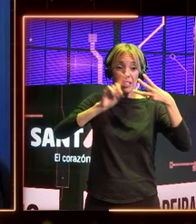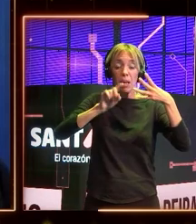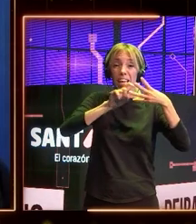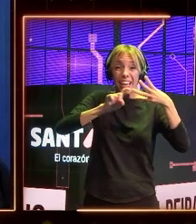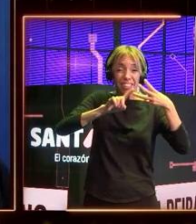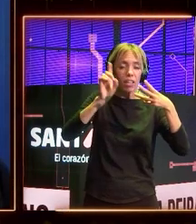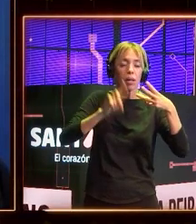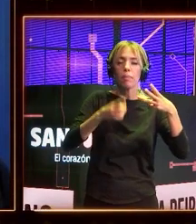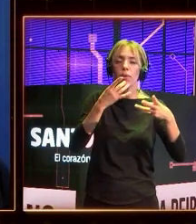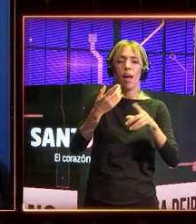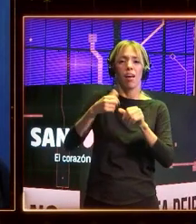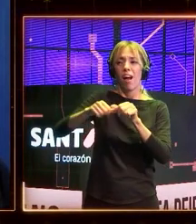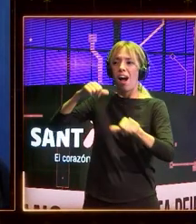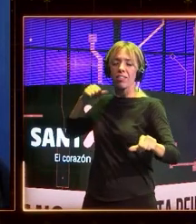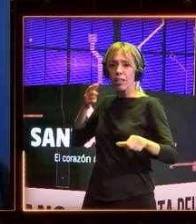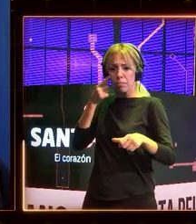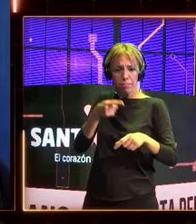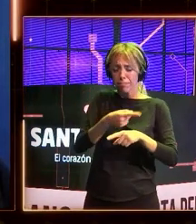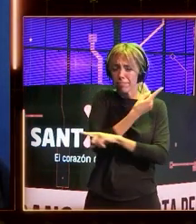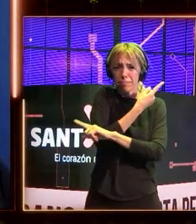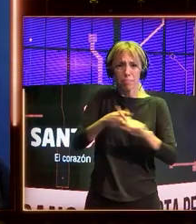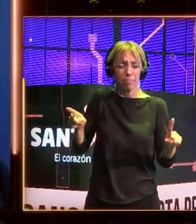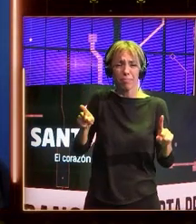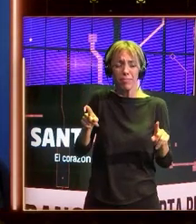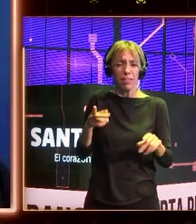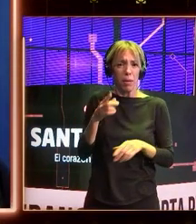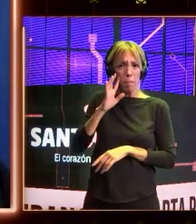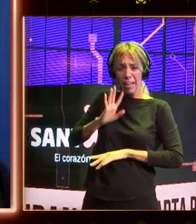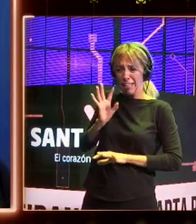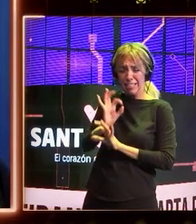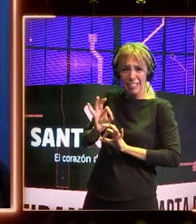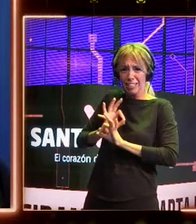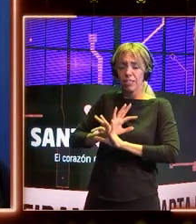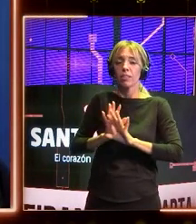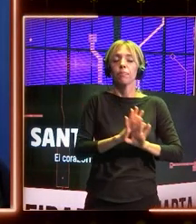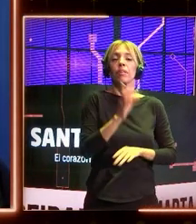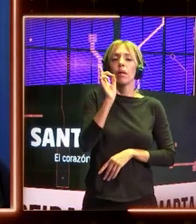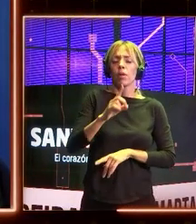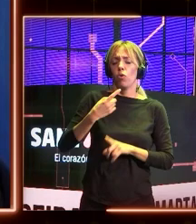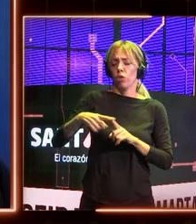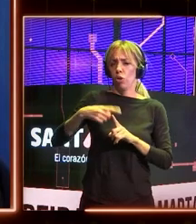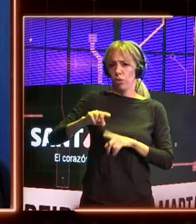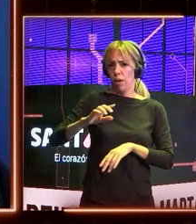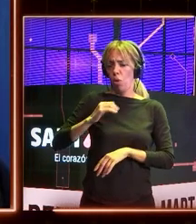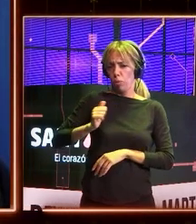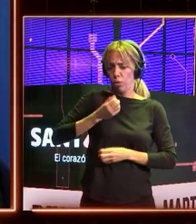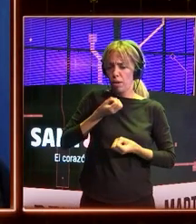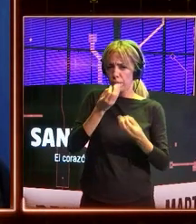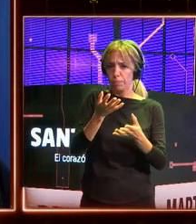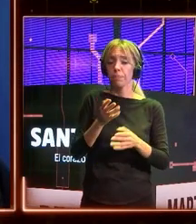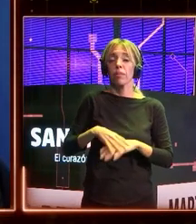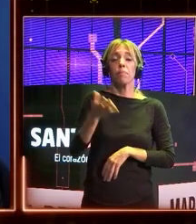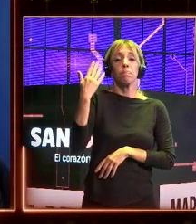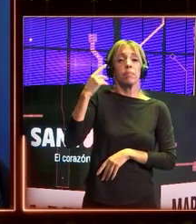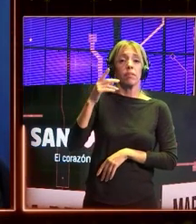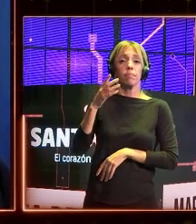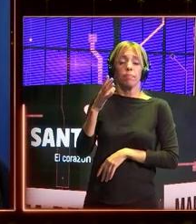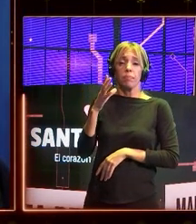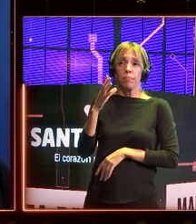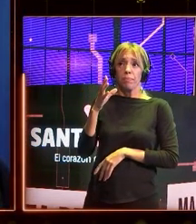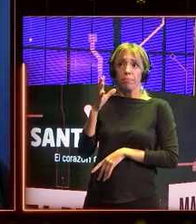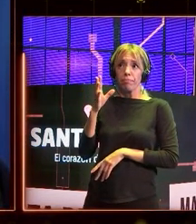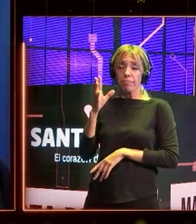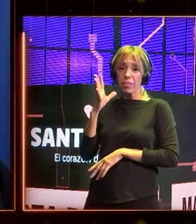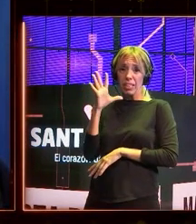existido antes. Y pongo esta imagen tan absolutamente oportunista para explicar que hace medio siglo, si tú querías convencer a toda